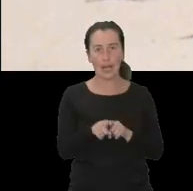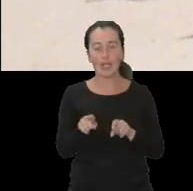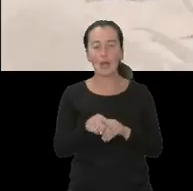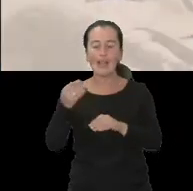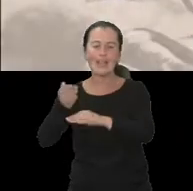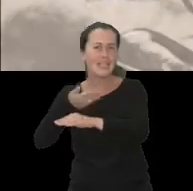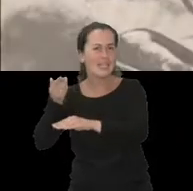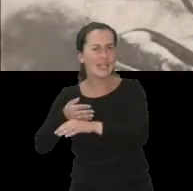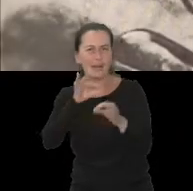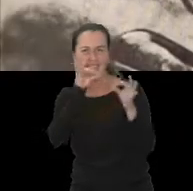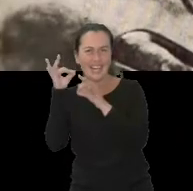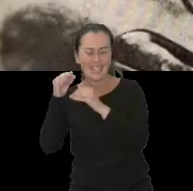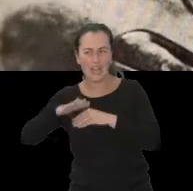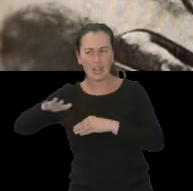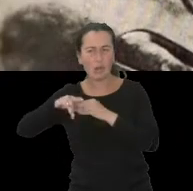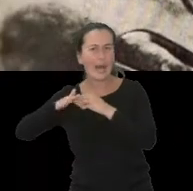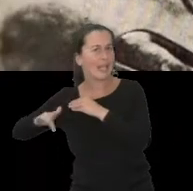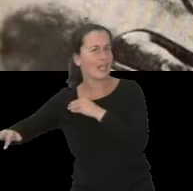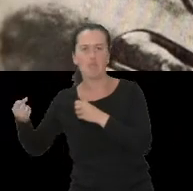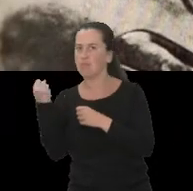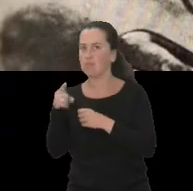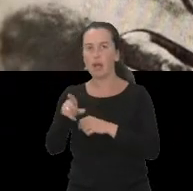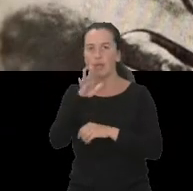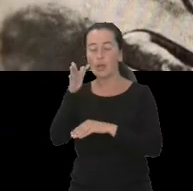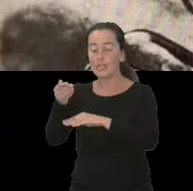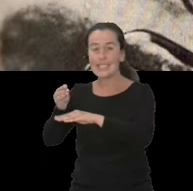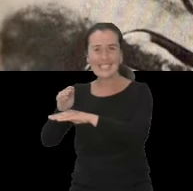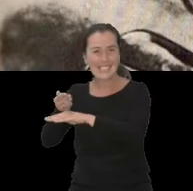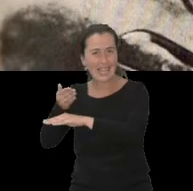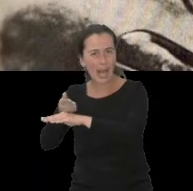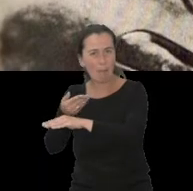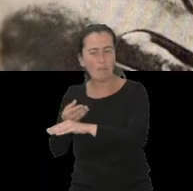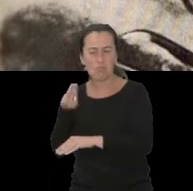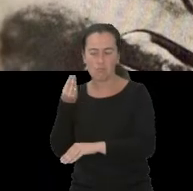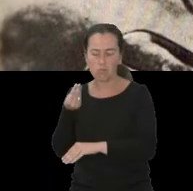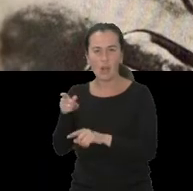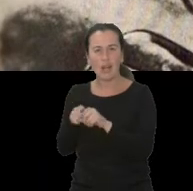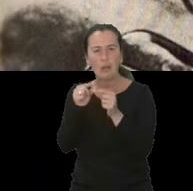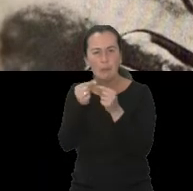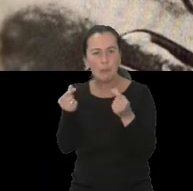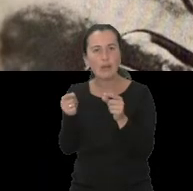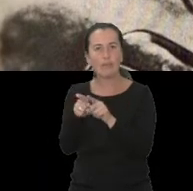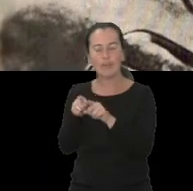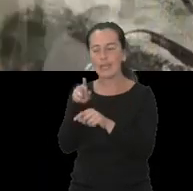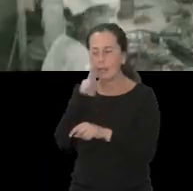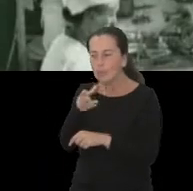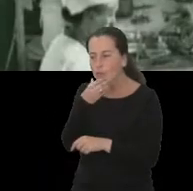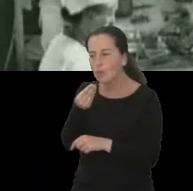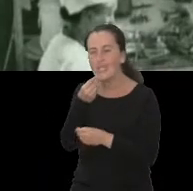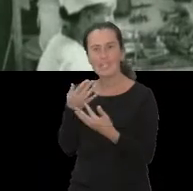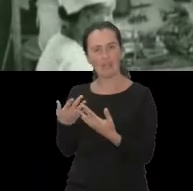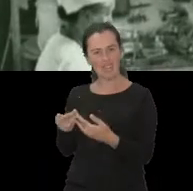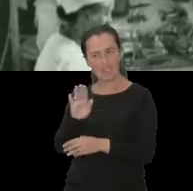sardina atlántica, ya que tiene una escama muy fina que además contribuye a darle un mejor aspecto y apariencia de